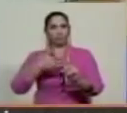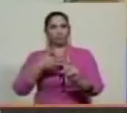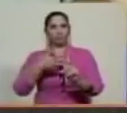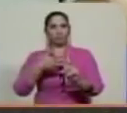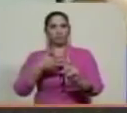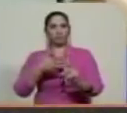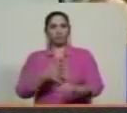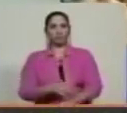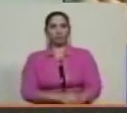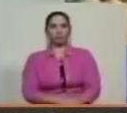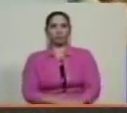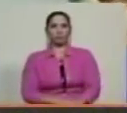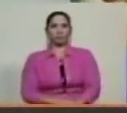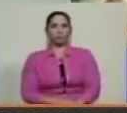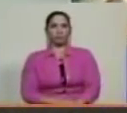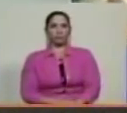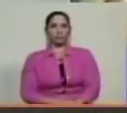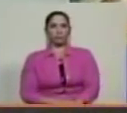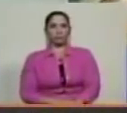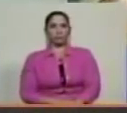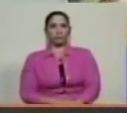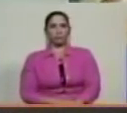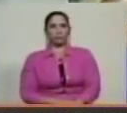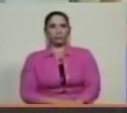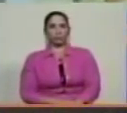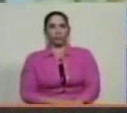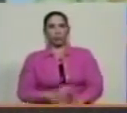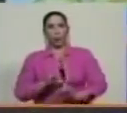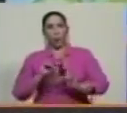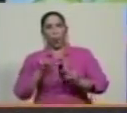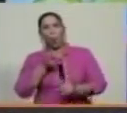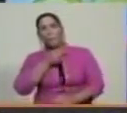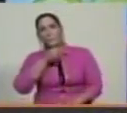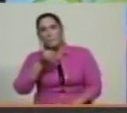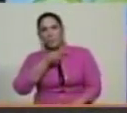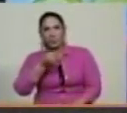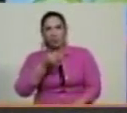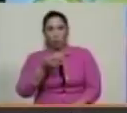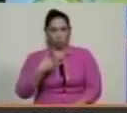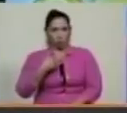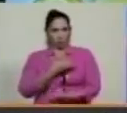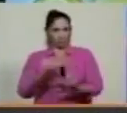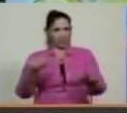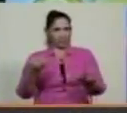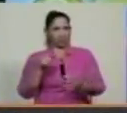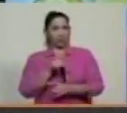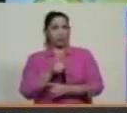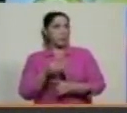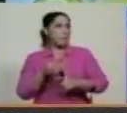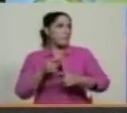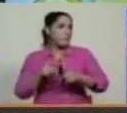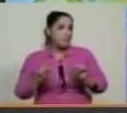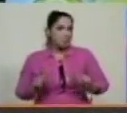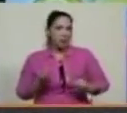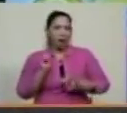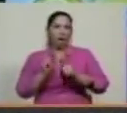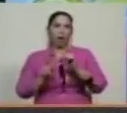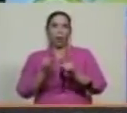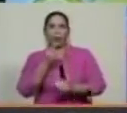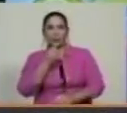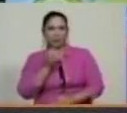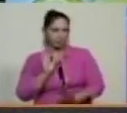cómo se forman matrices de opinión. Tampoco uno es experto en esto, pero bueno, la vida le ha pasado por el frente y